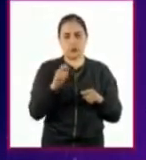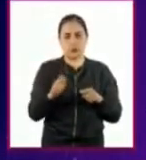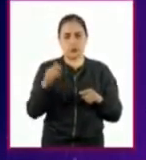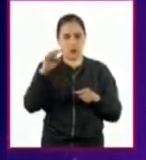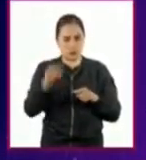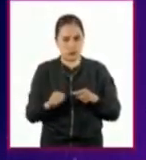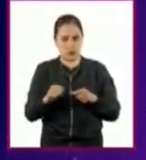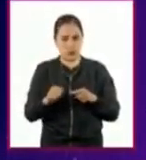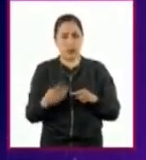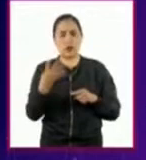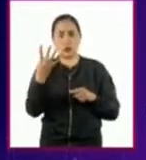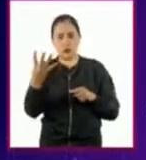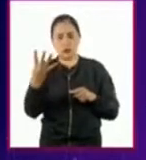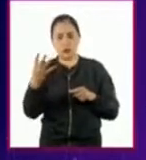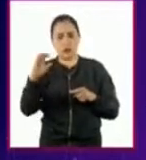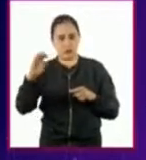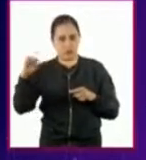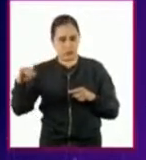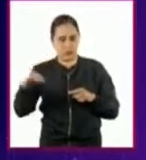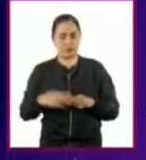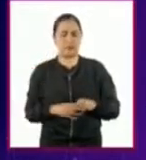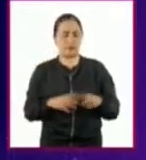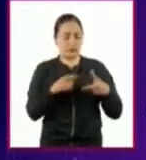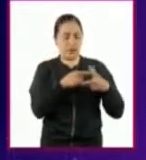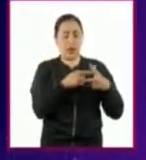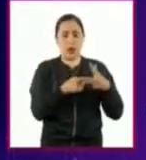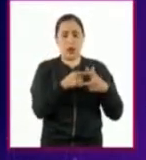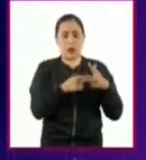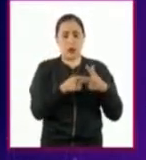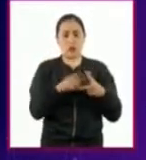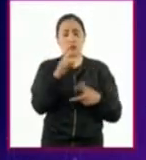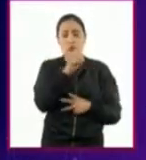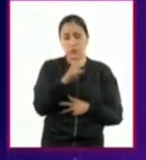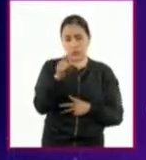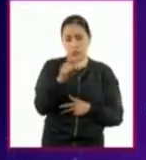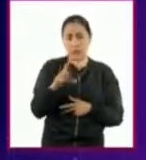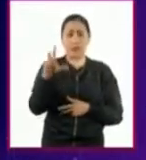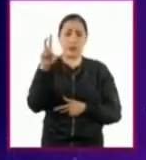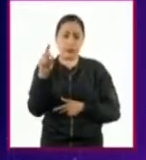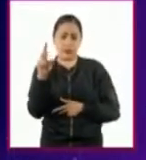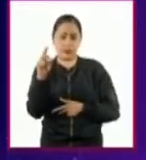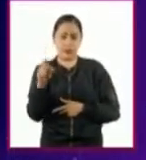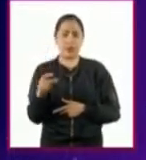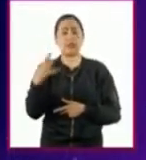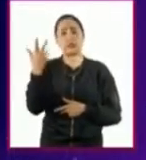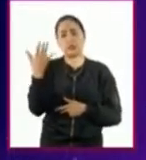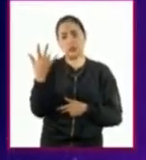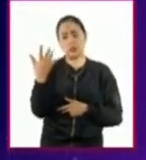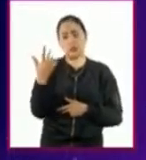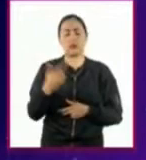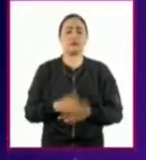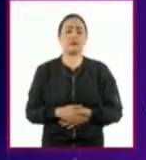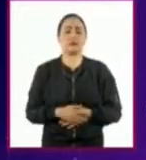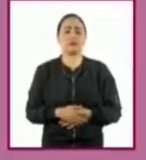centímetros y 4 centímetros. Ángulos 100 grados, 30 grados y 50